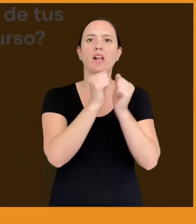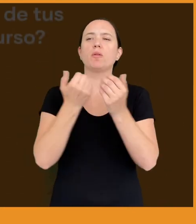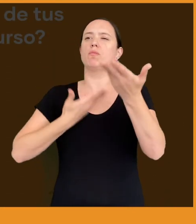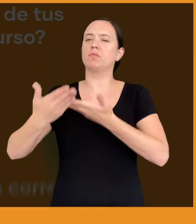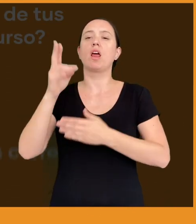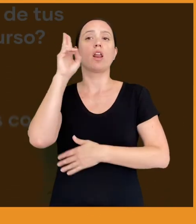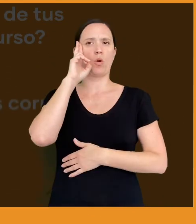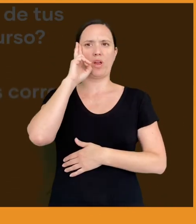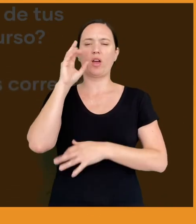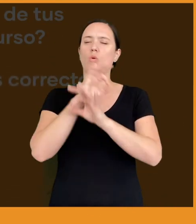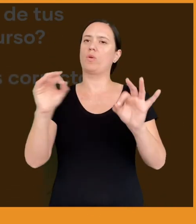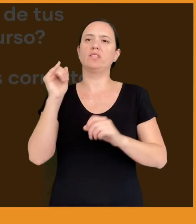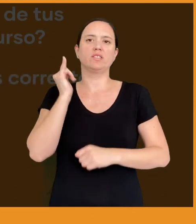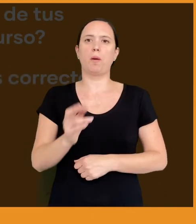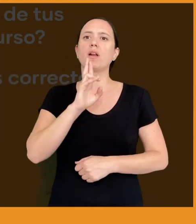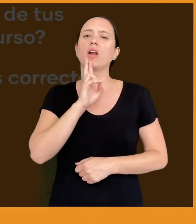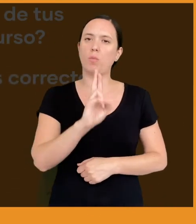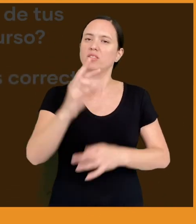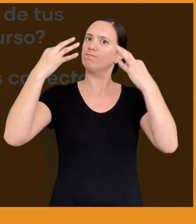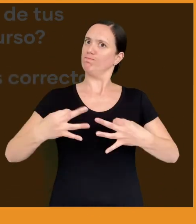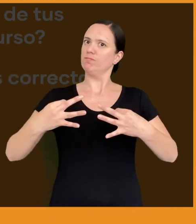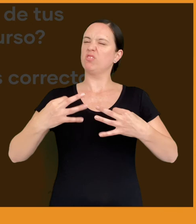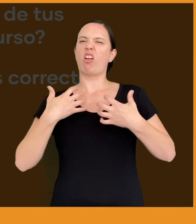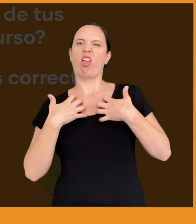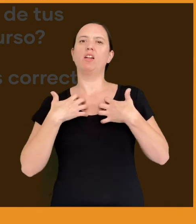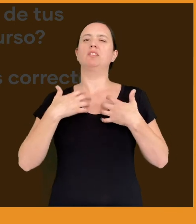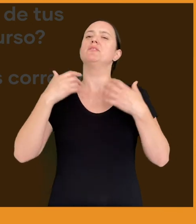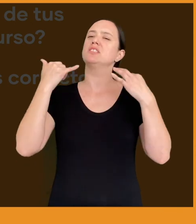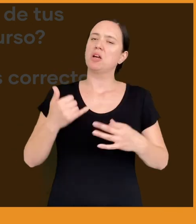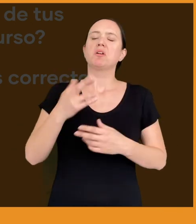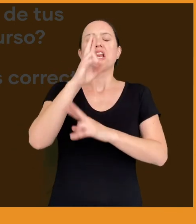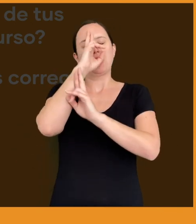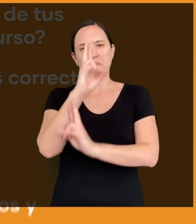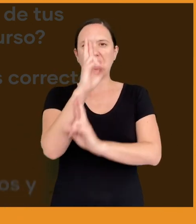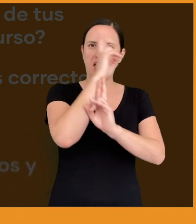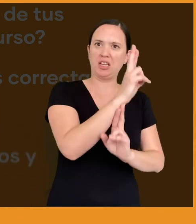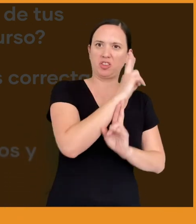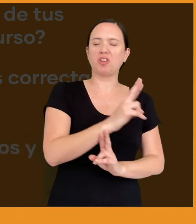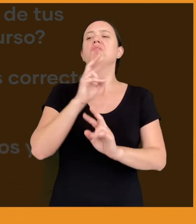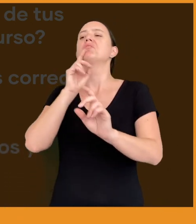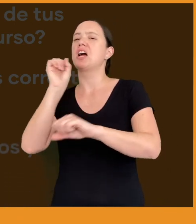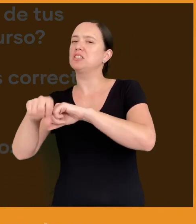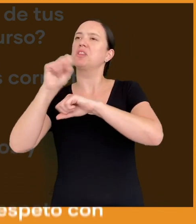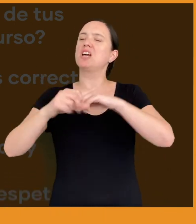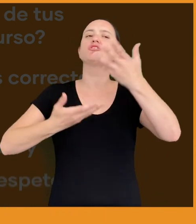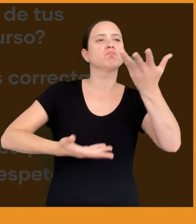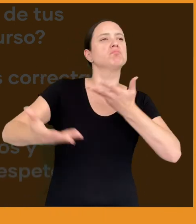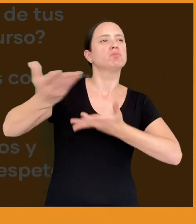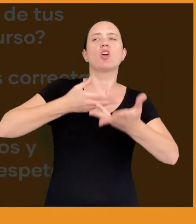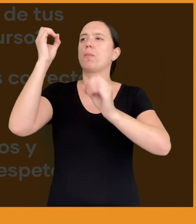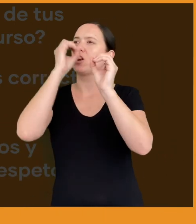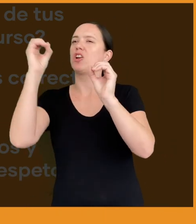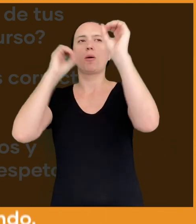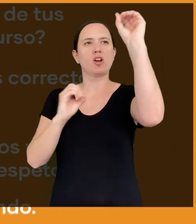curso? Recuerda que no hay respuestas correctas o incorrectas, siempre que lo que digas sea con respeto,